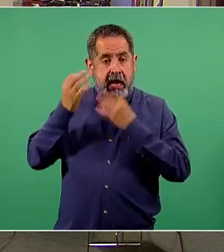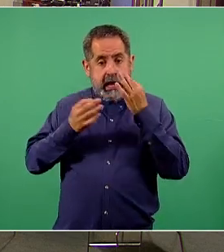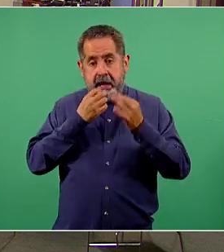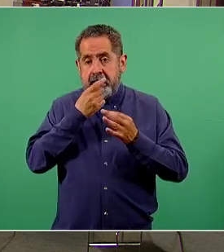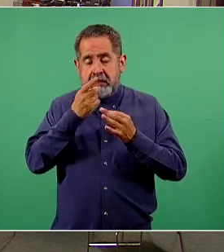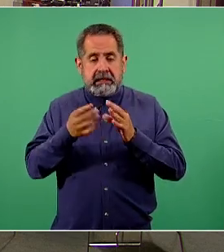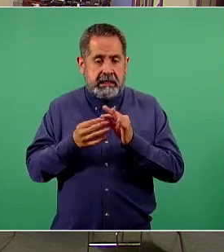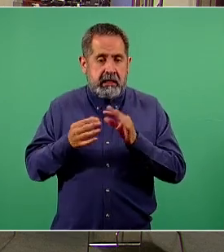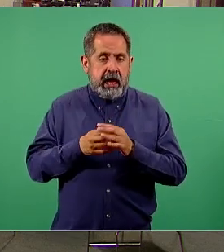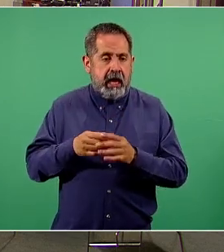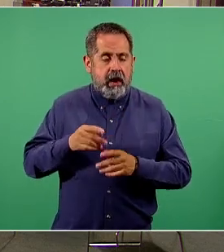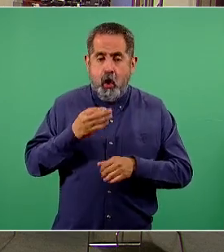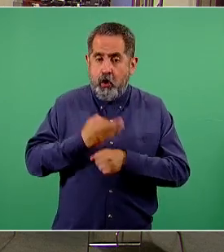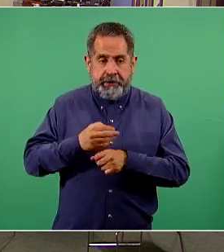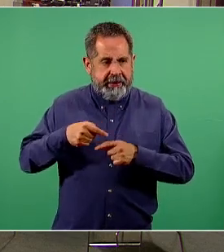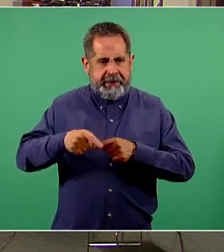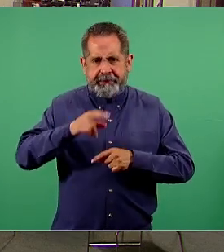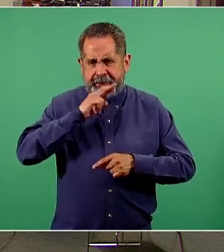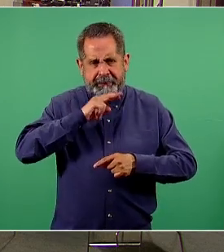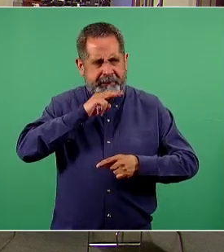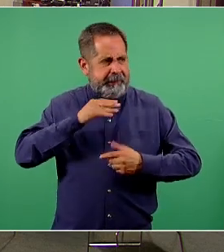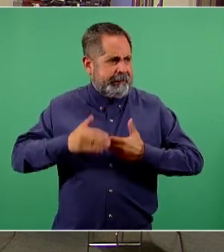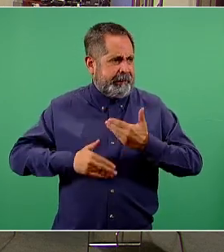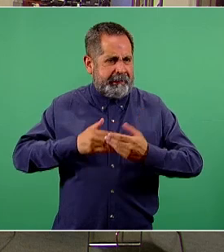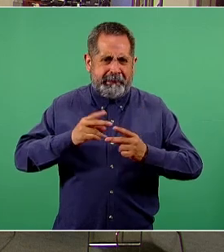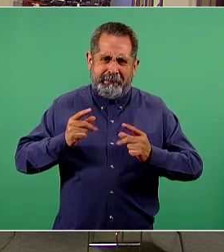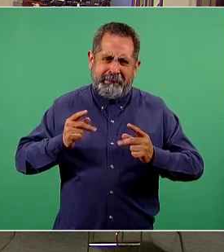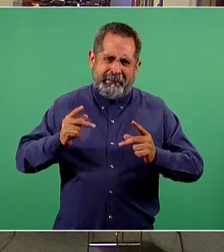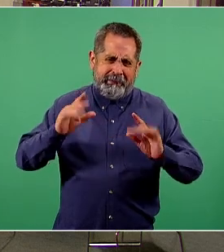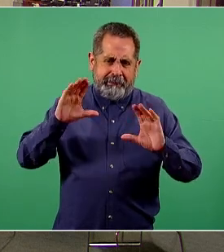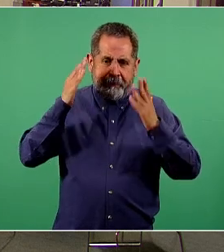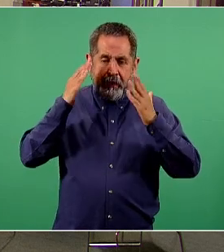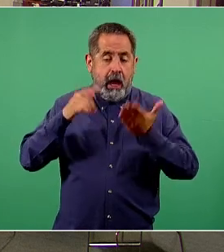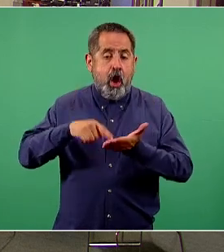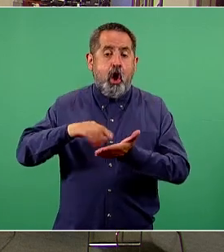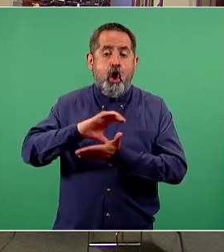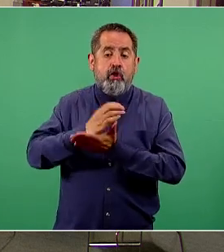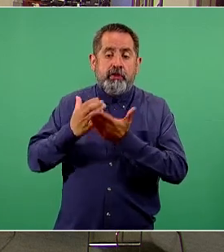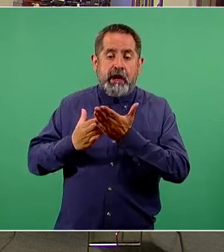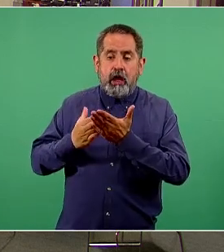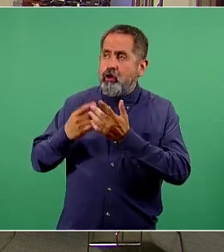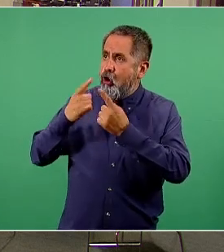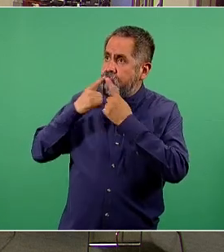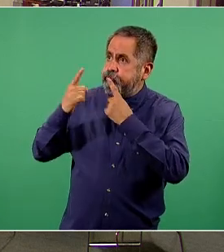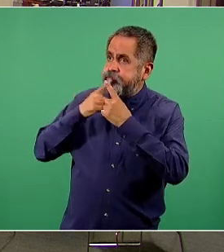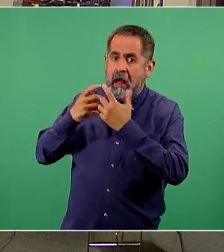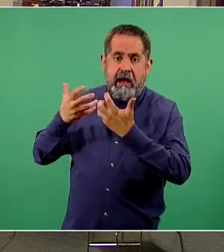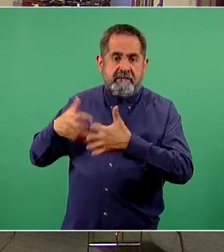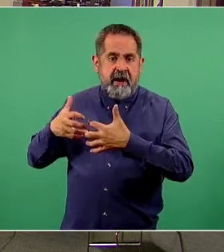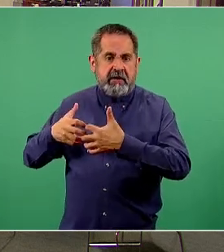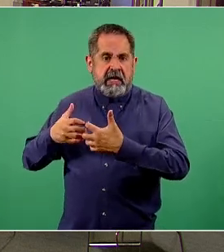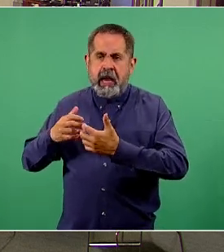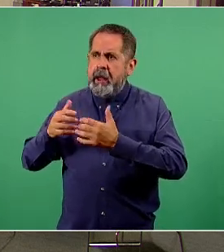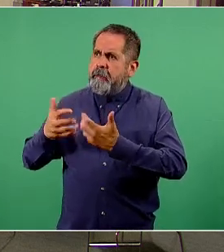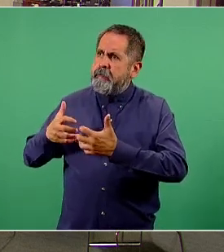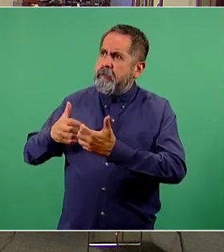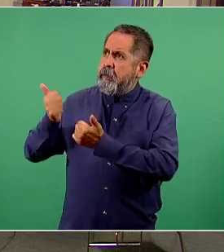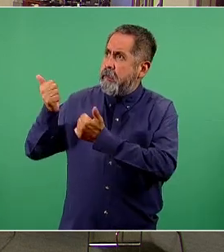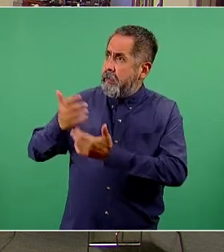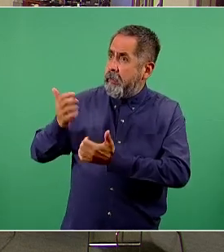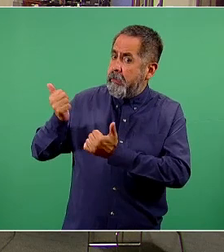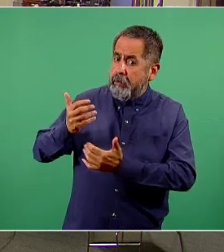va a empezar a acelerarse en la medida en que, de acuerdo con los contratos y de acuerdo con las capacidades de producción, empezaremos a